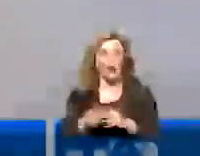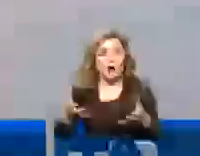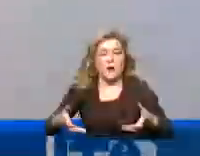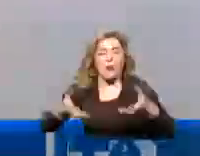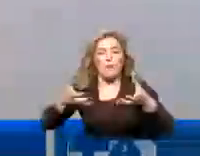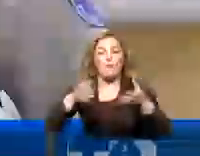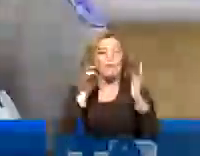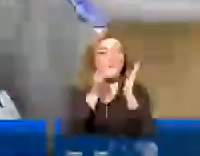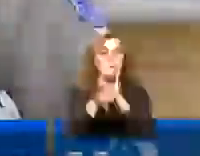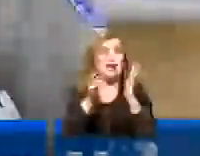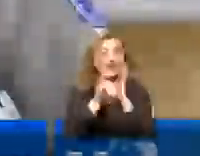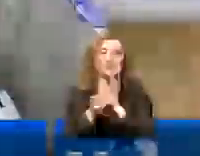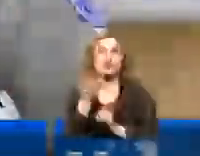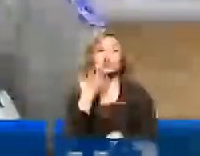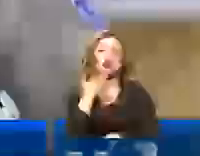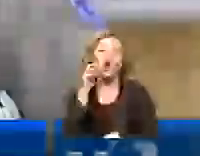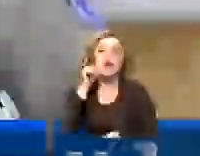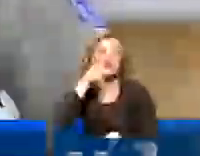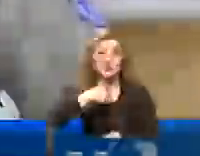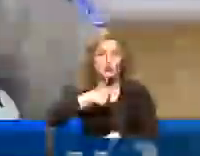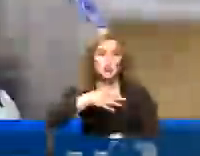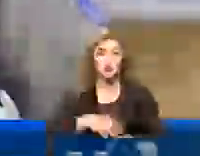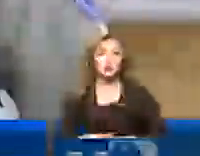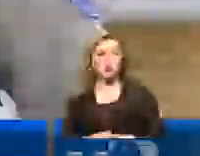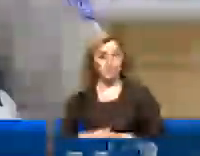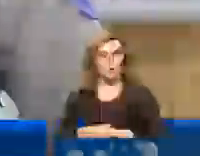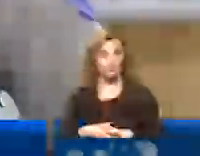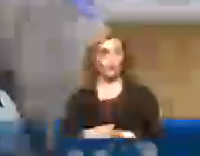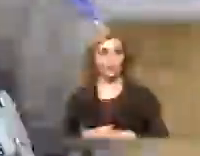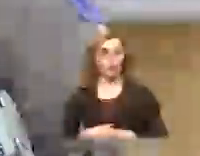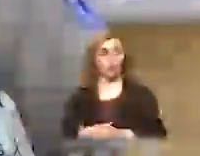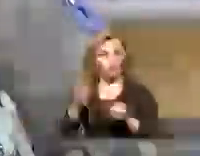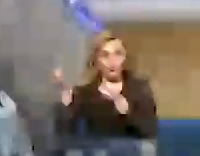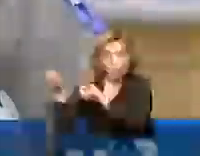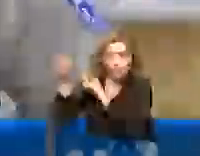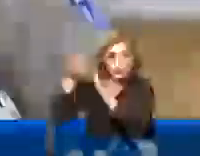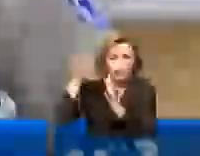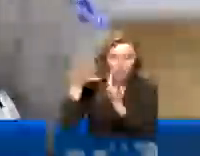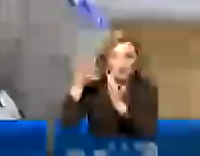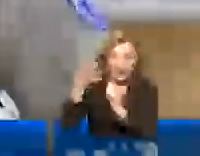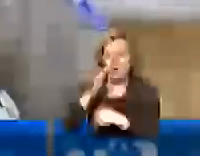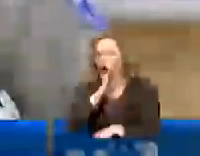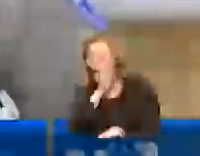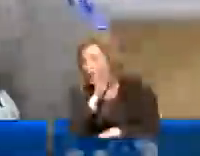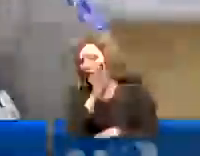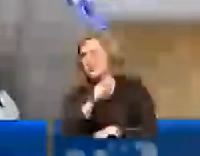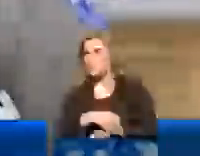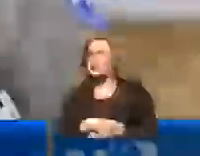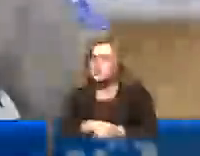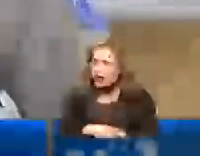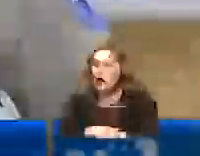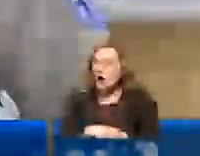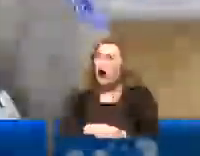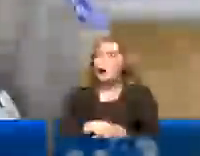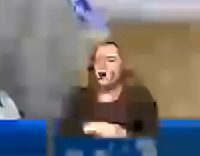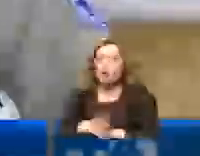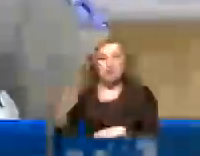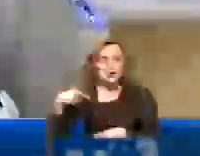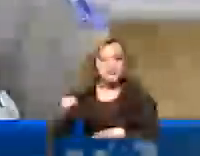plásticas de color azul. Mediante información reservada, se tuvo conocimiento que ciudadanos tratarían de